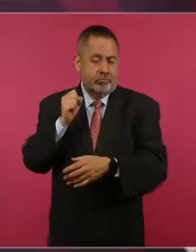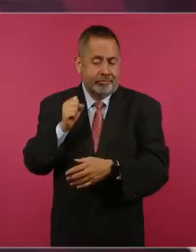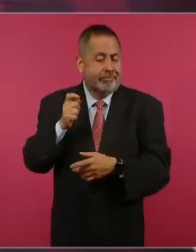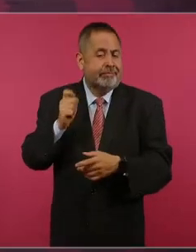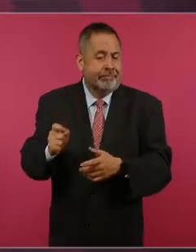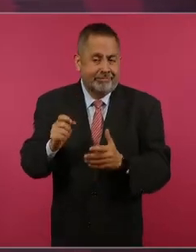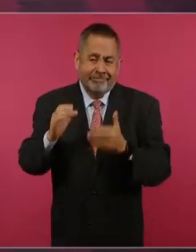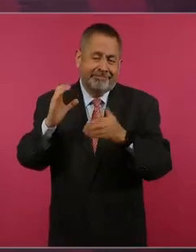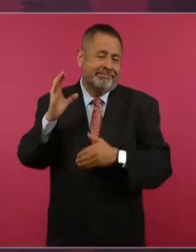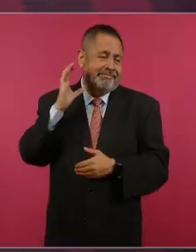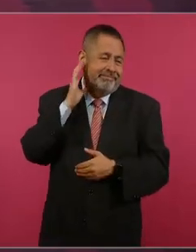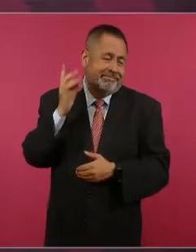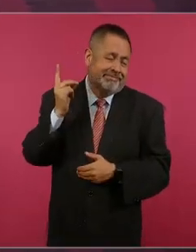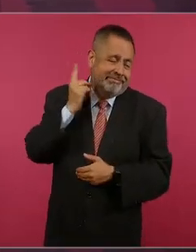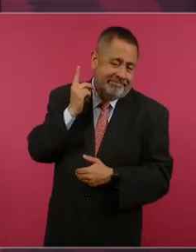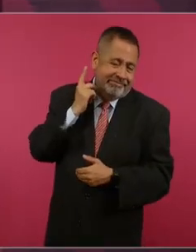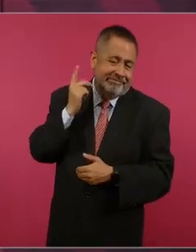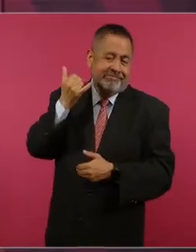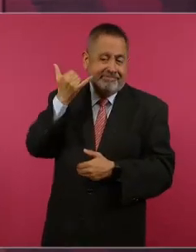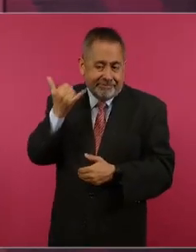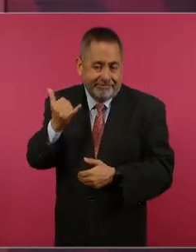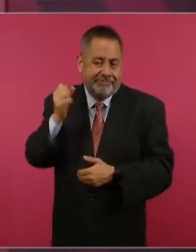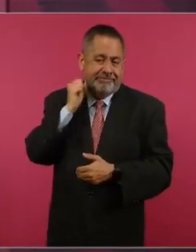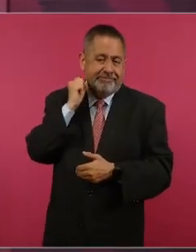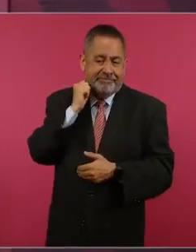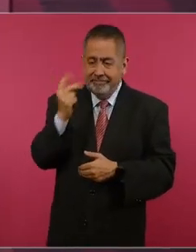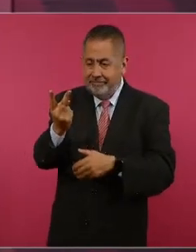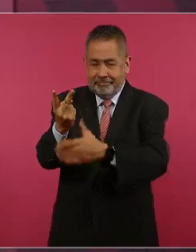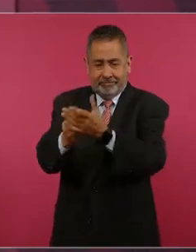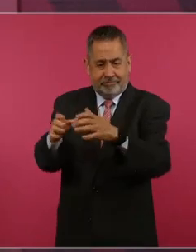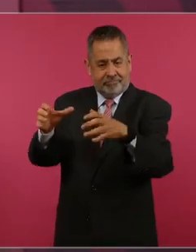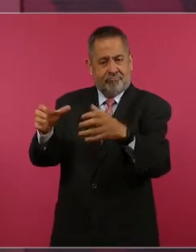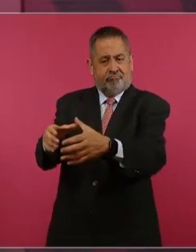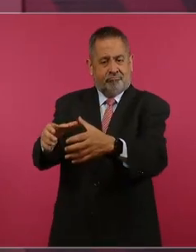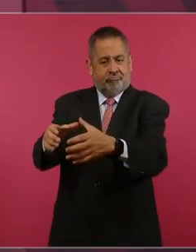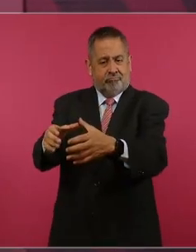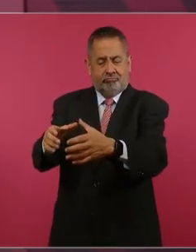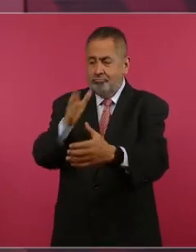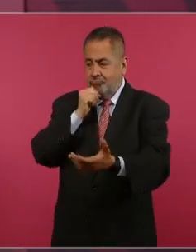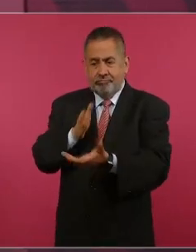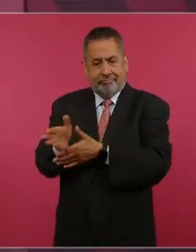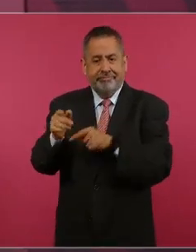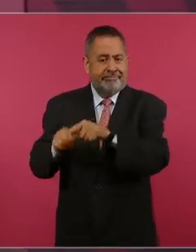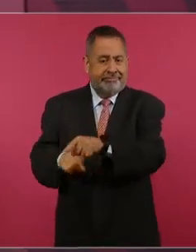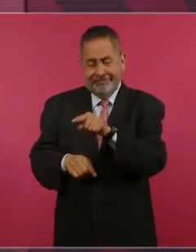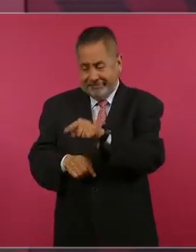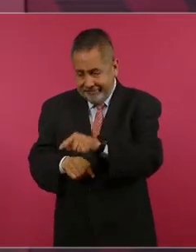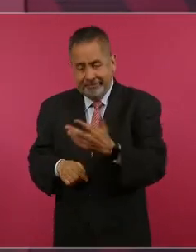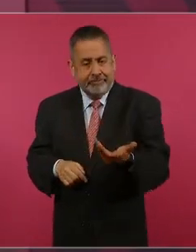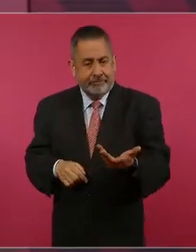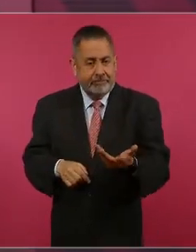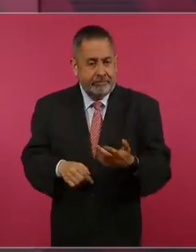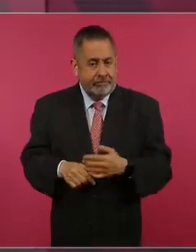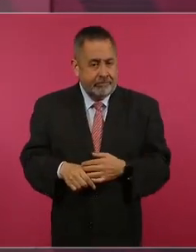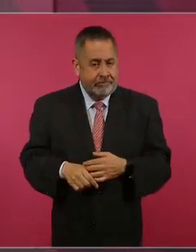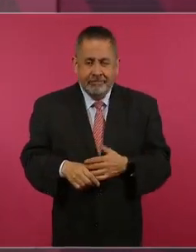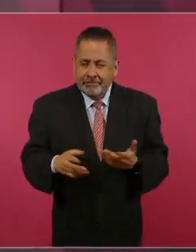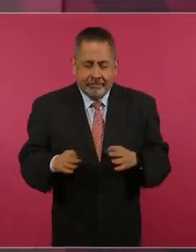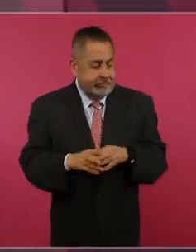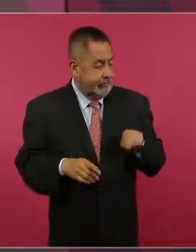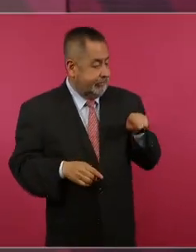Cámara de Diputados y de la Cámara de Senadores. Se ha llegado el caso de que un